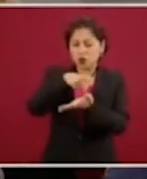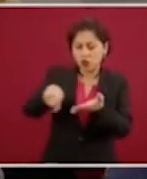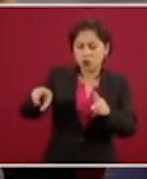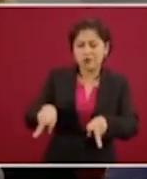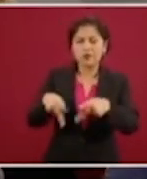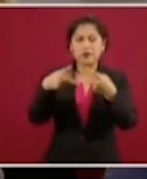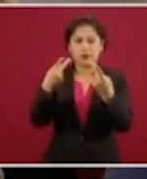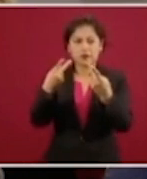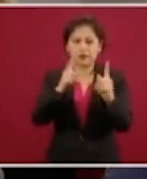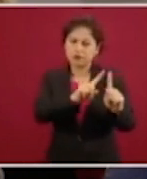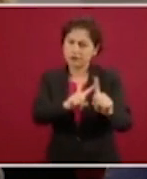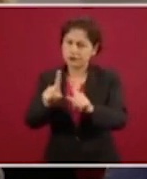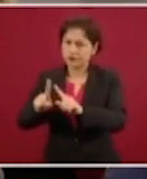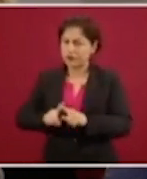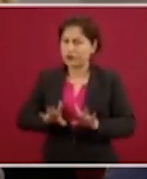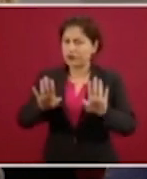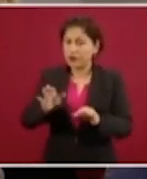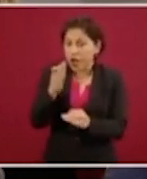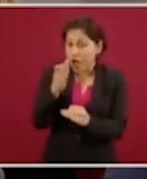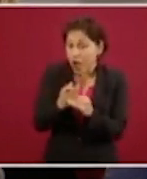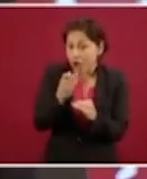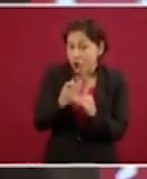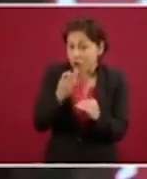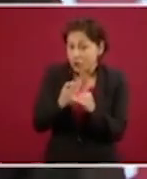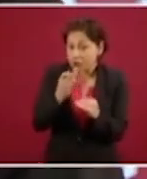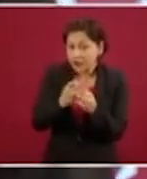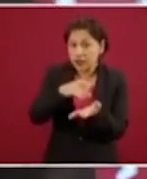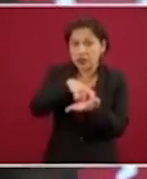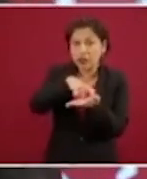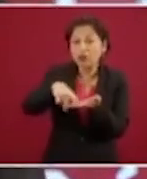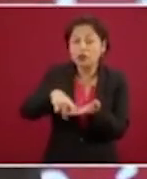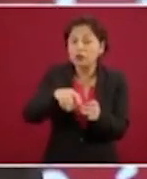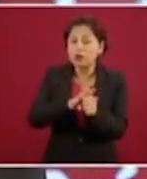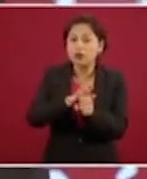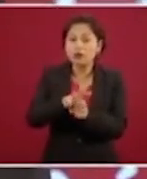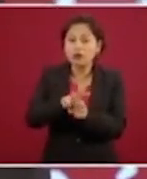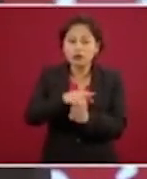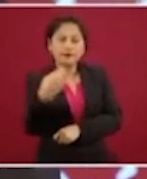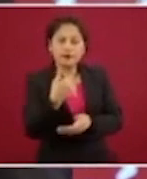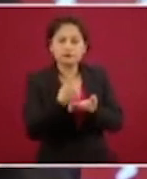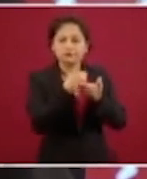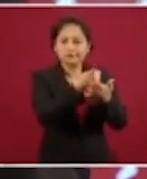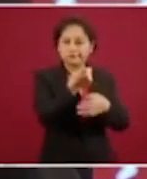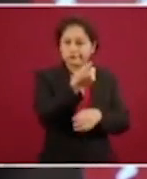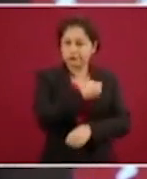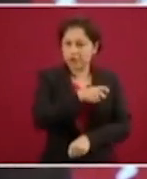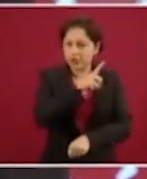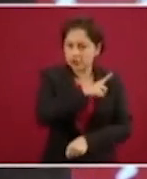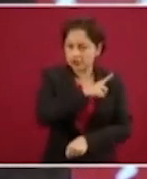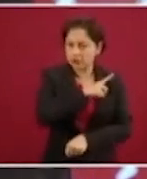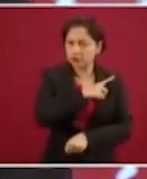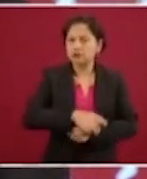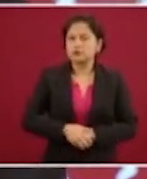estamos adquiriendo el día de hoy es lo que necesitamos para reforzar la capacidad del sistema de salud. Todos los